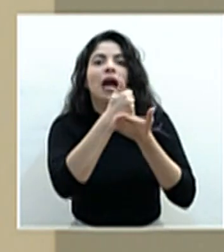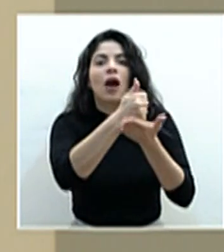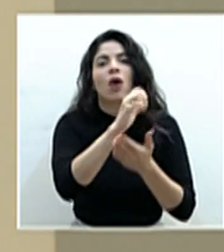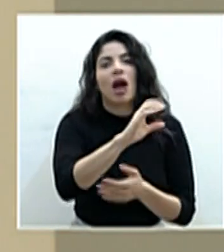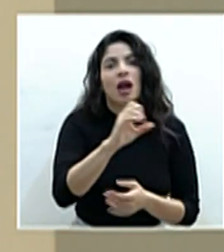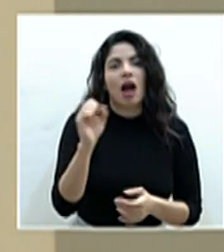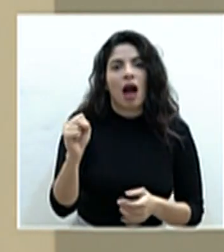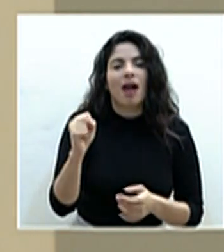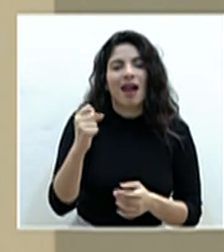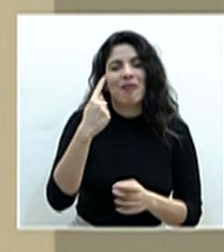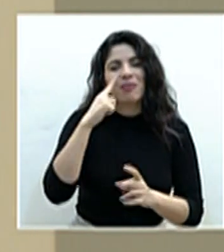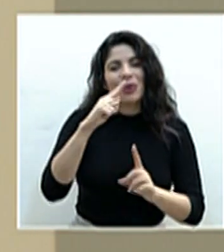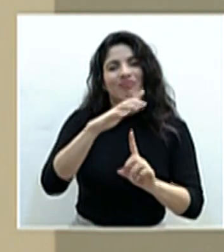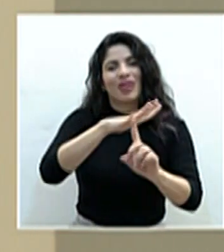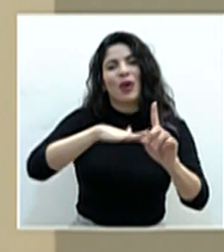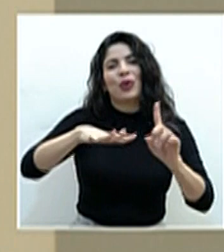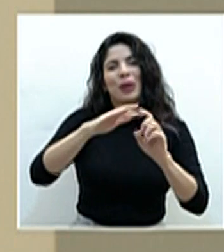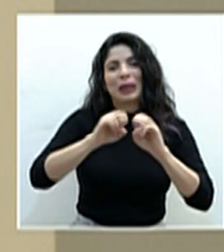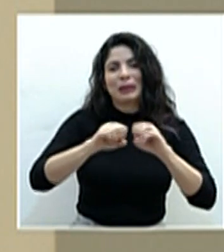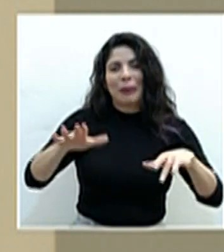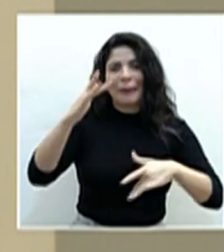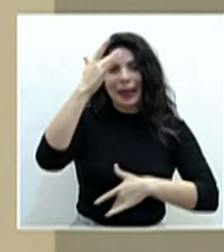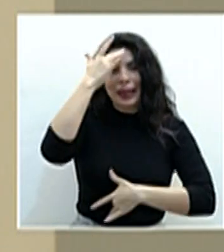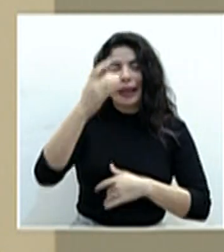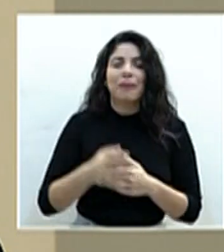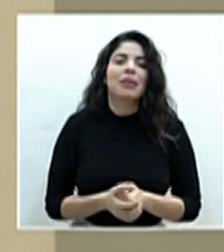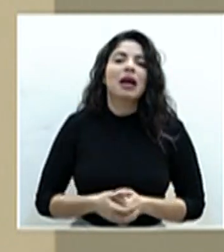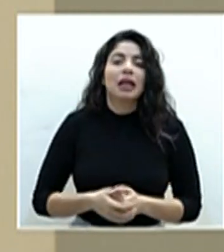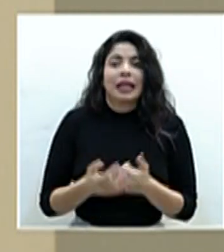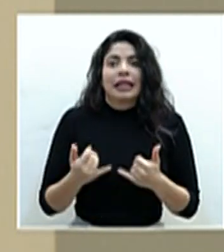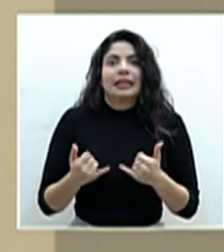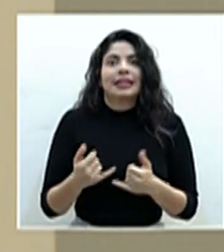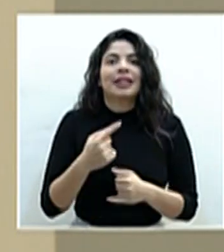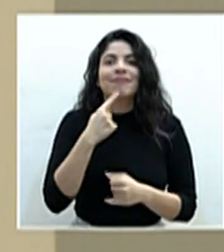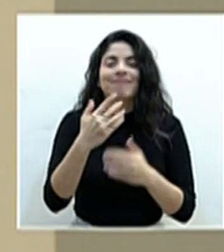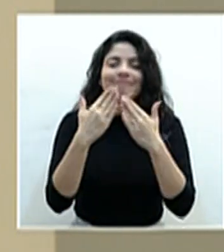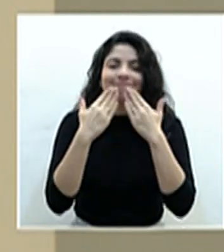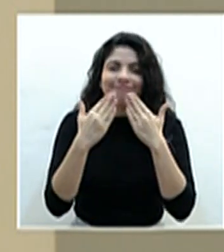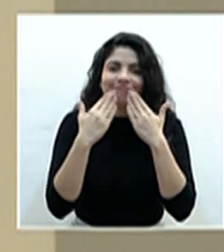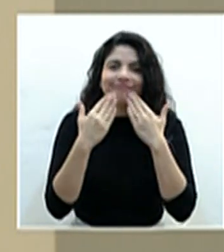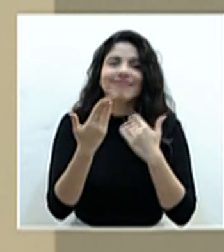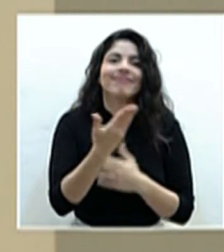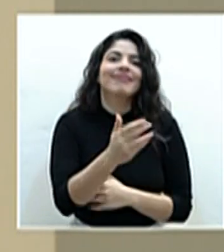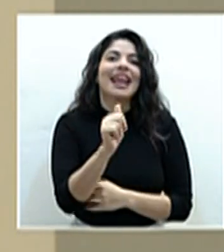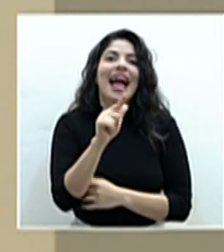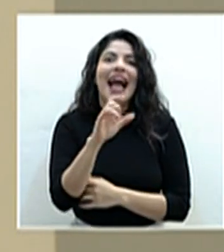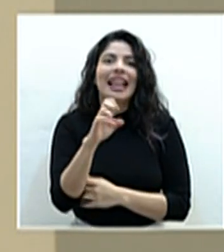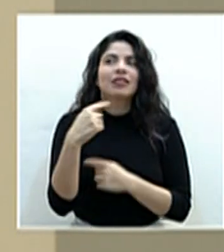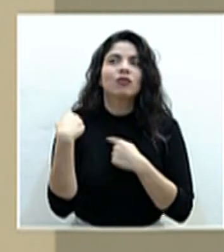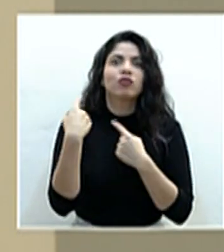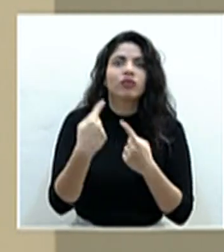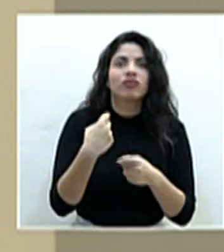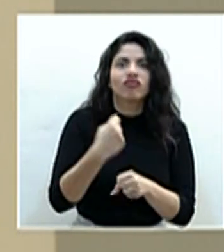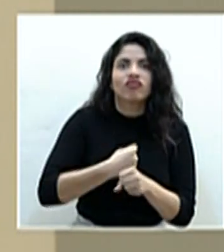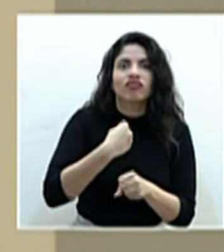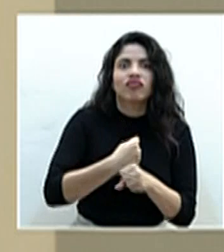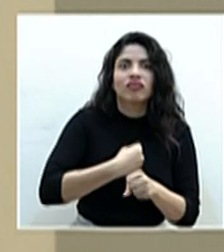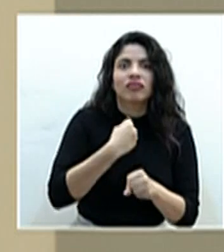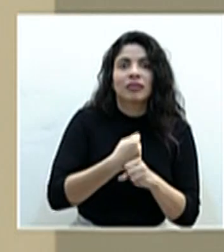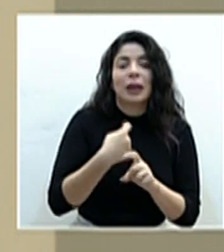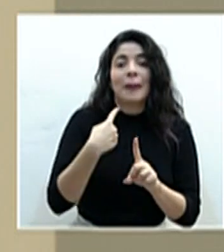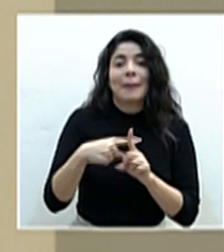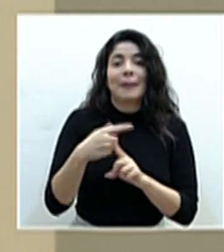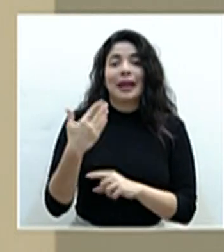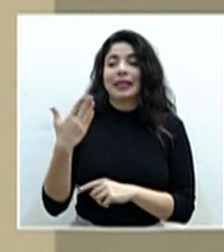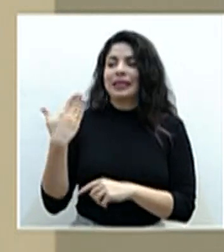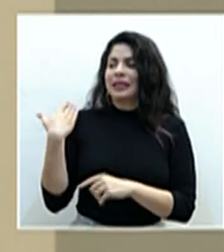en este contexto de pandemia. Desde ya agradecerle mucho a doña Alice el trabajo que ha hecho en este sentido y en estos